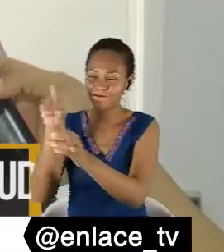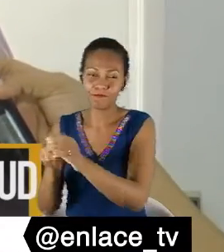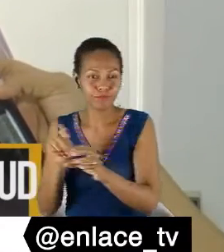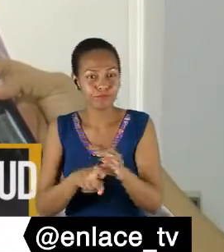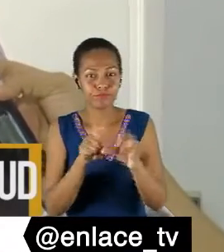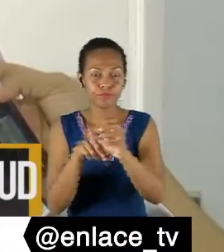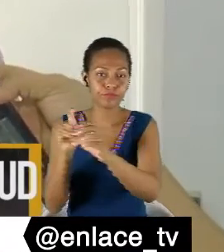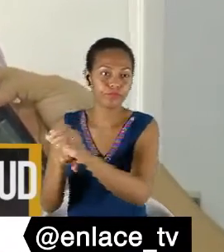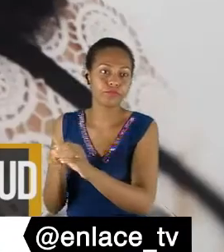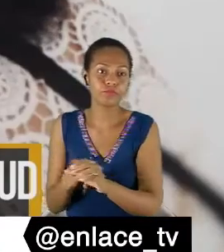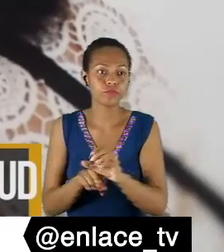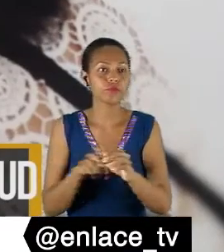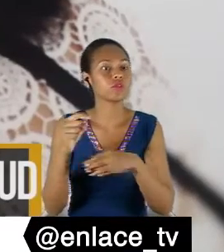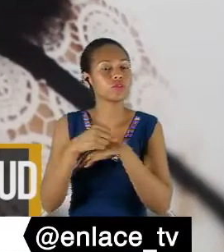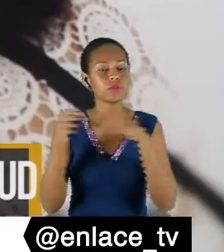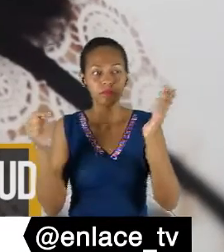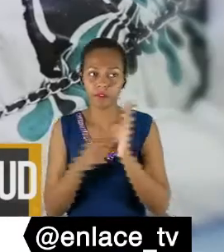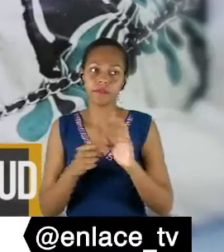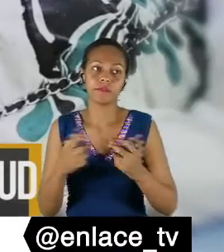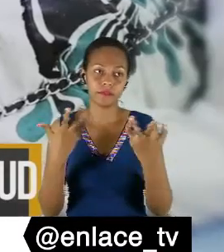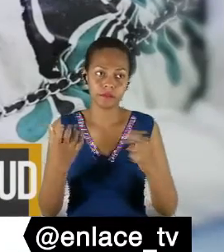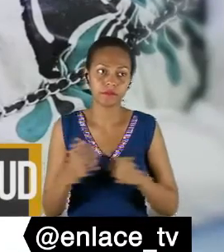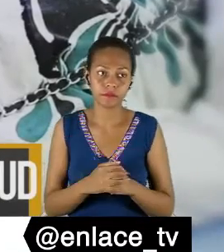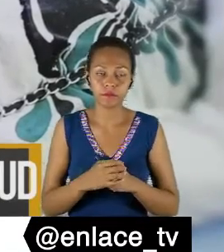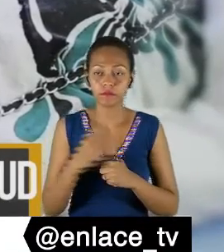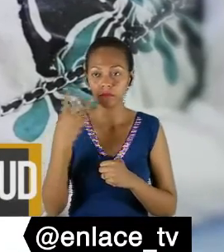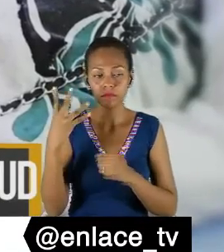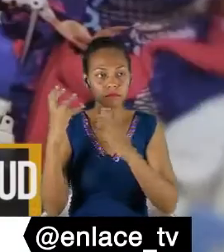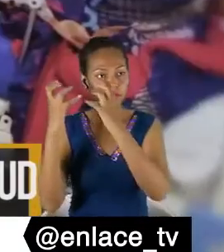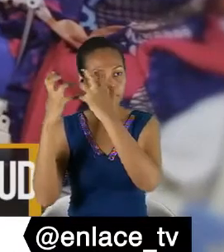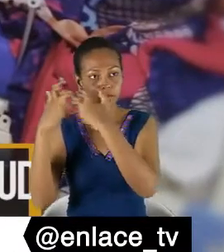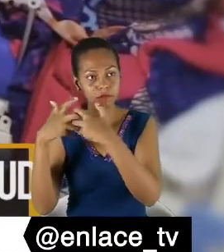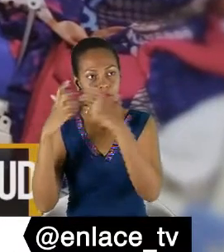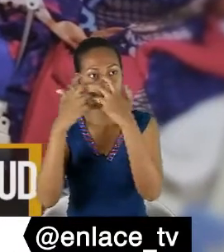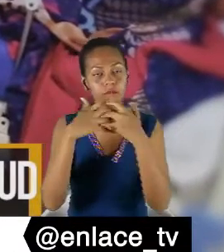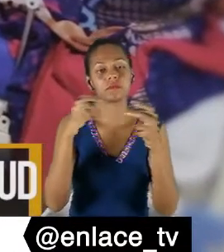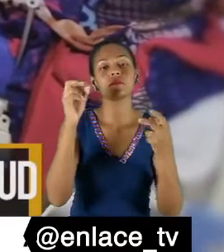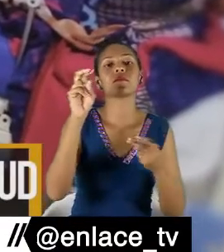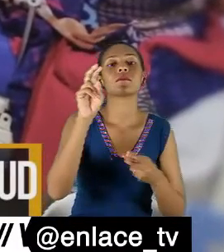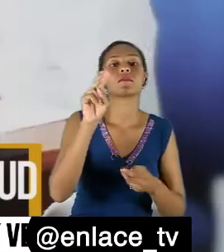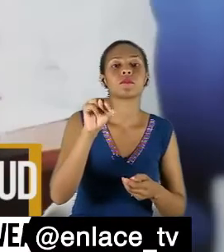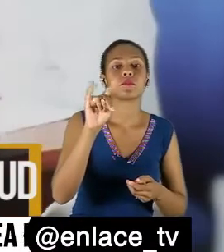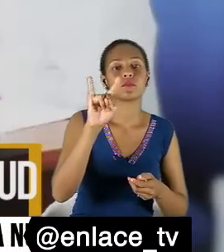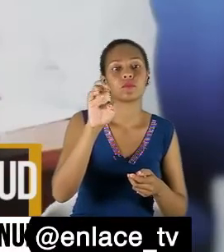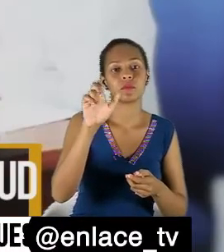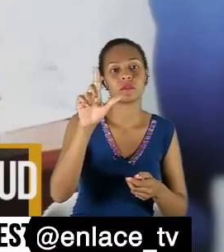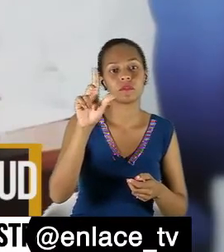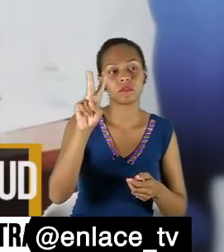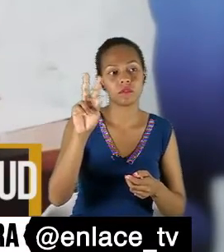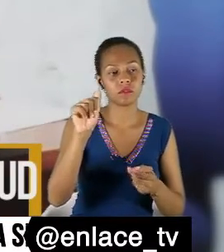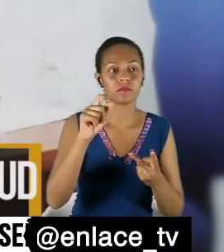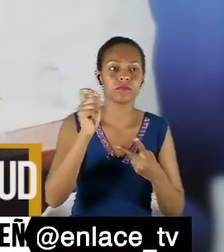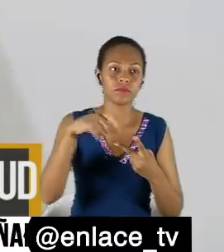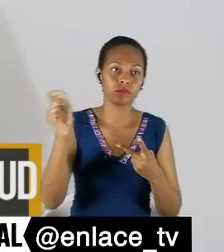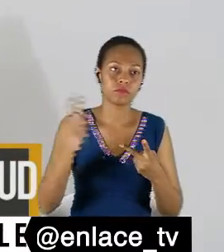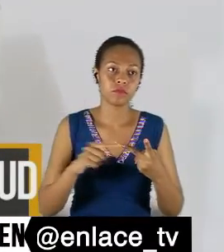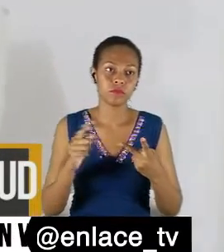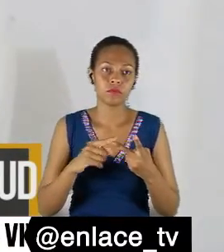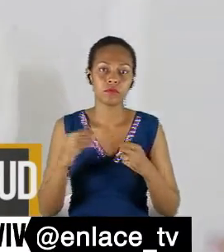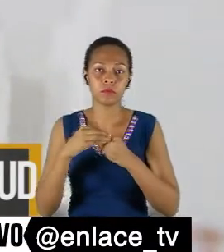de la población colombiana. Cuatro empresas prestadoras de salud como Nueva EPS y Café Salud subsidiadas, Comparta y Asmed Salud,